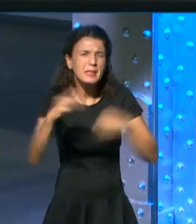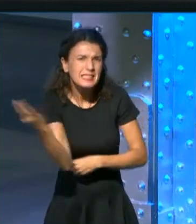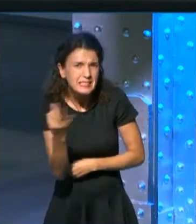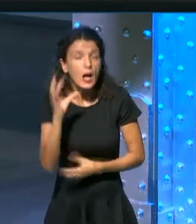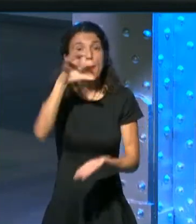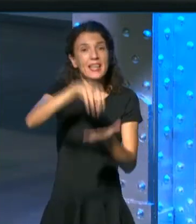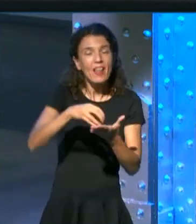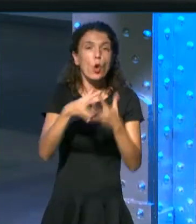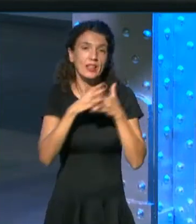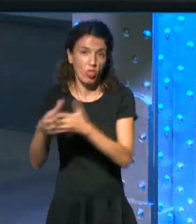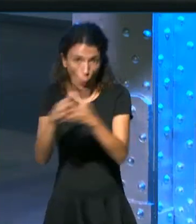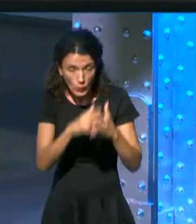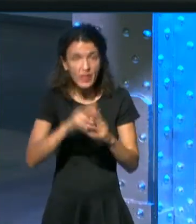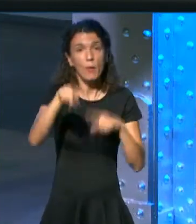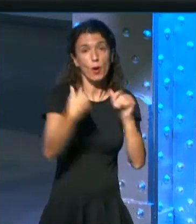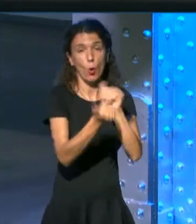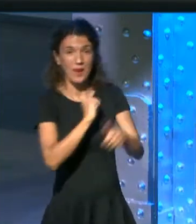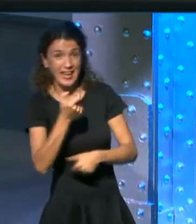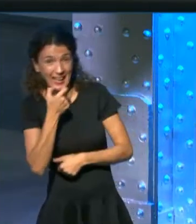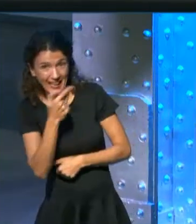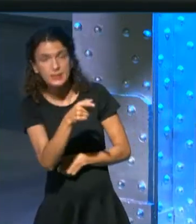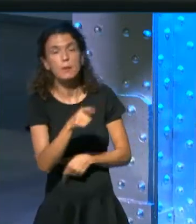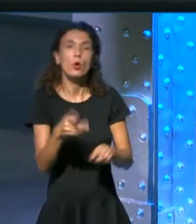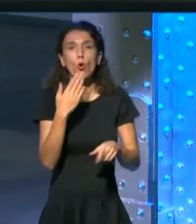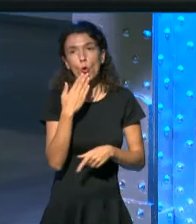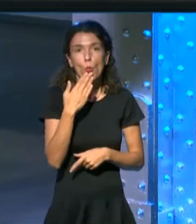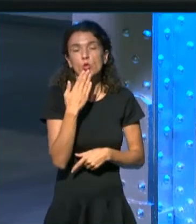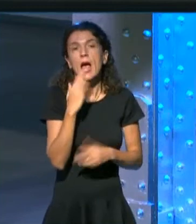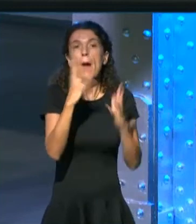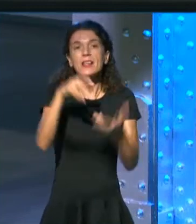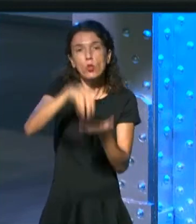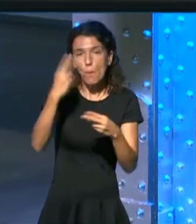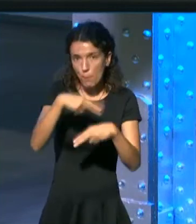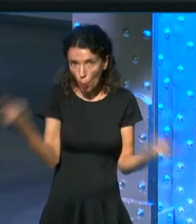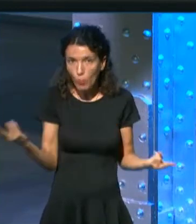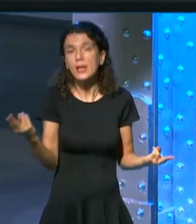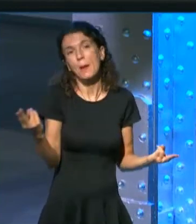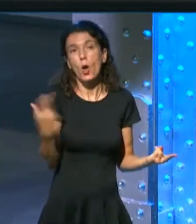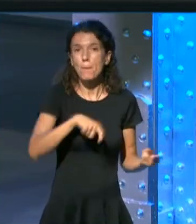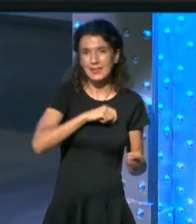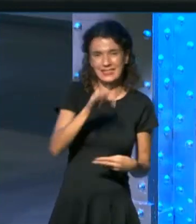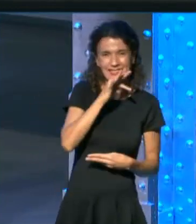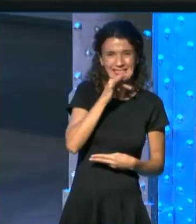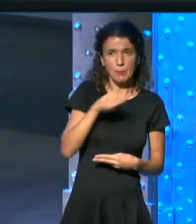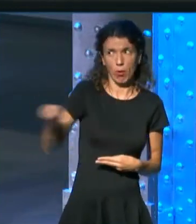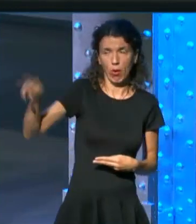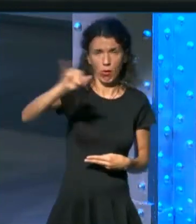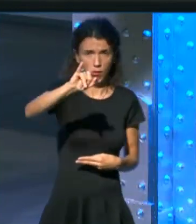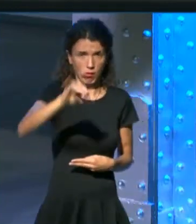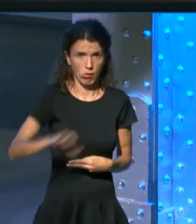administración americana y luego lo replicó la inglesa y ahora empieza a ser una especie de moda en las administraciones públicas, creo que todavía no ha llegado a España, que